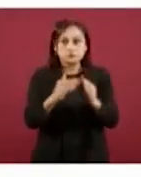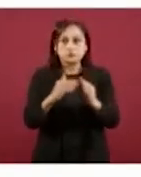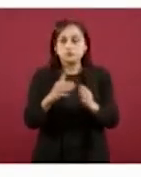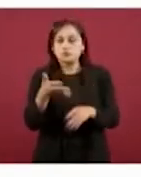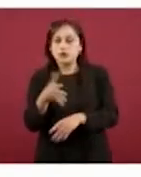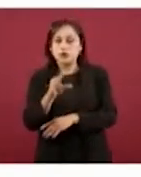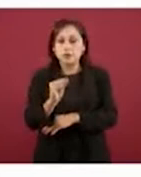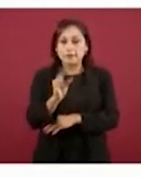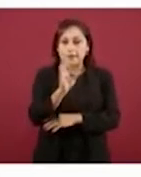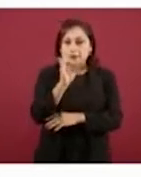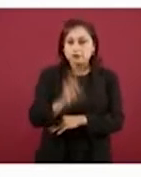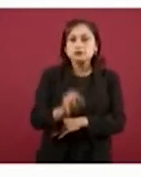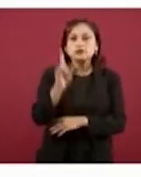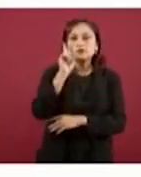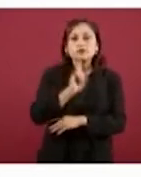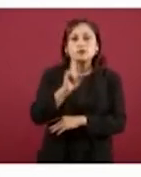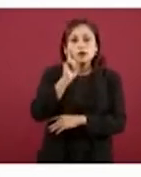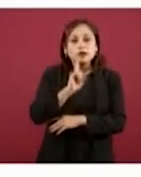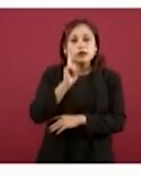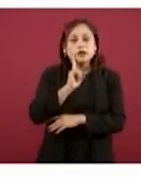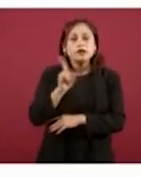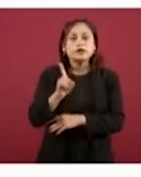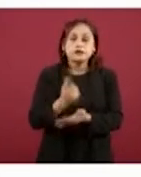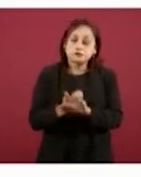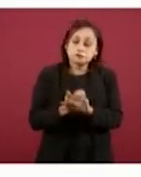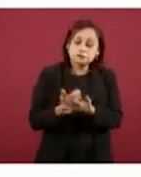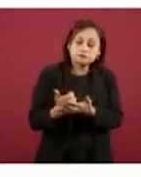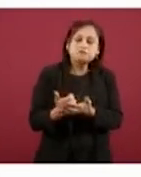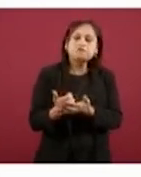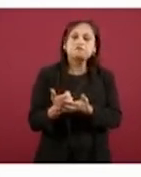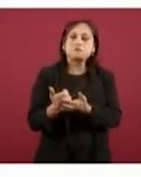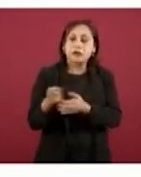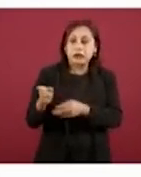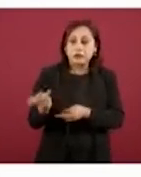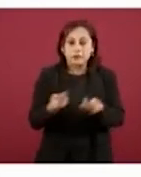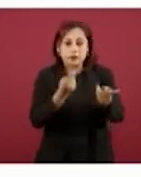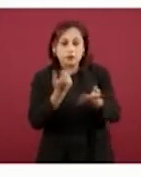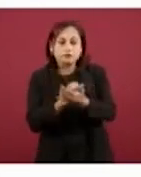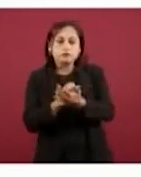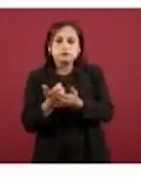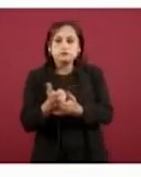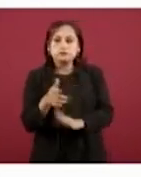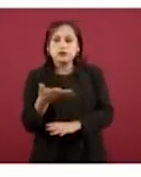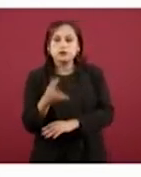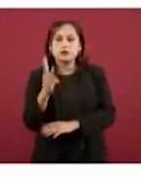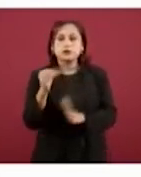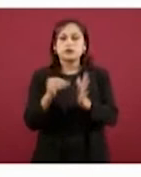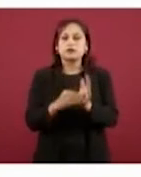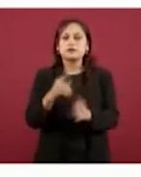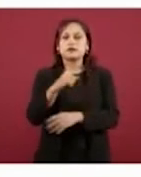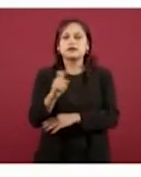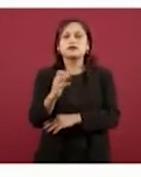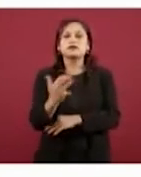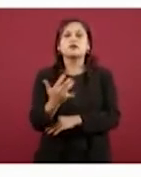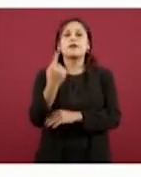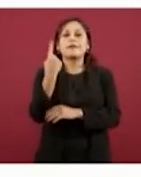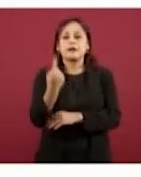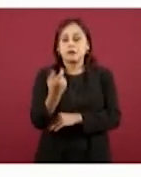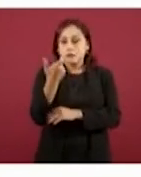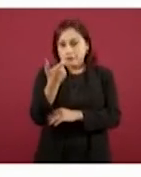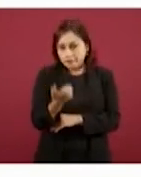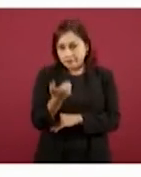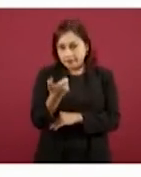mujeres su salario promedio según la encuesta es de 3 mil 151 pesos